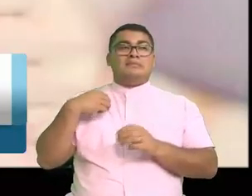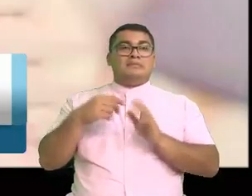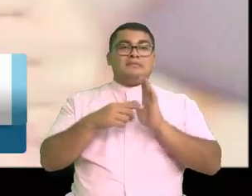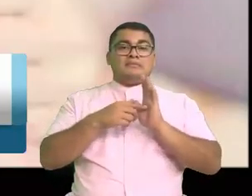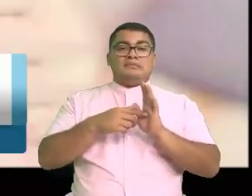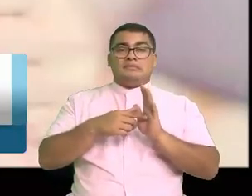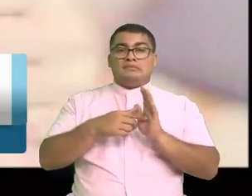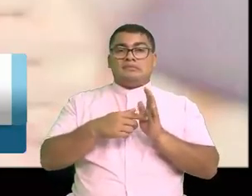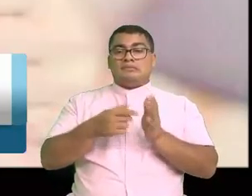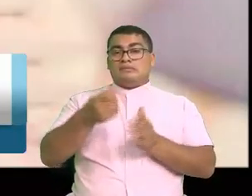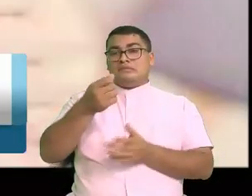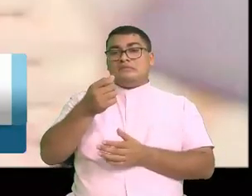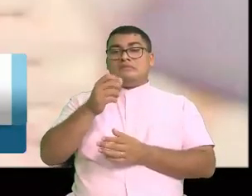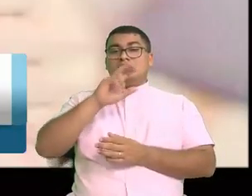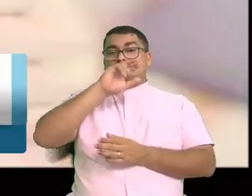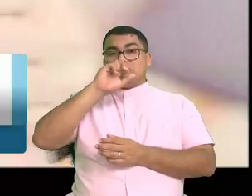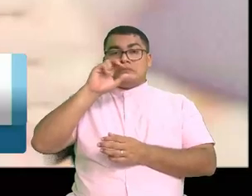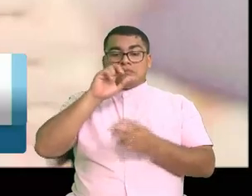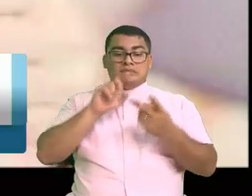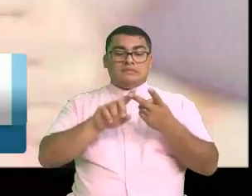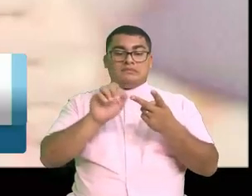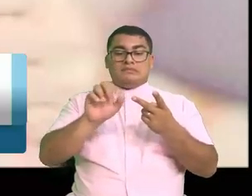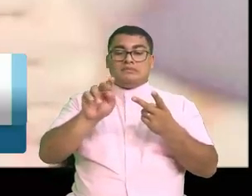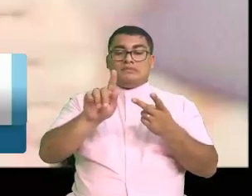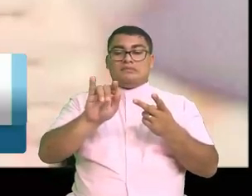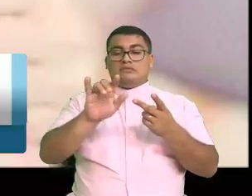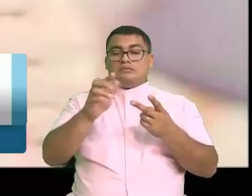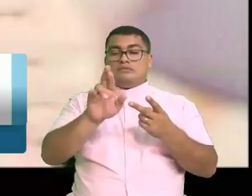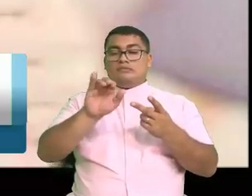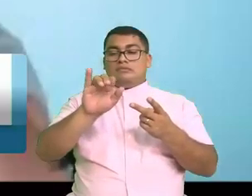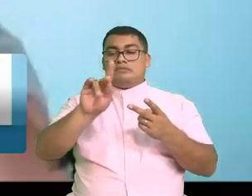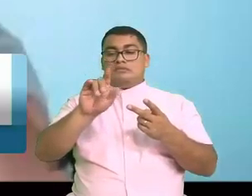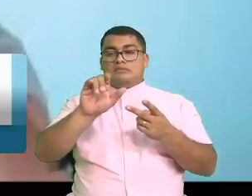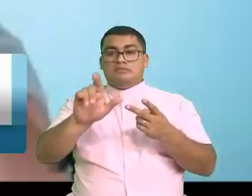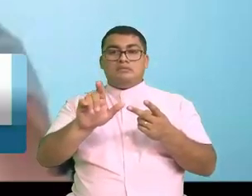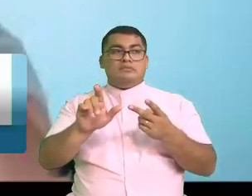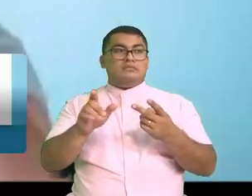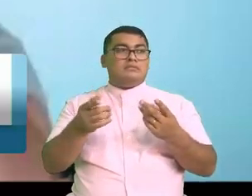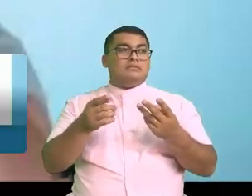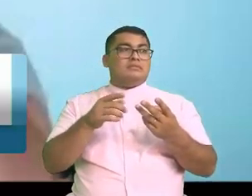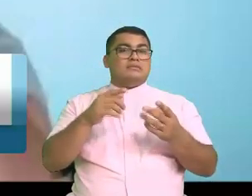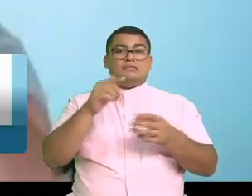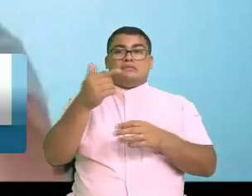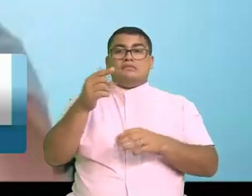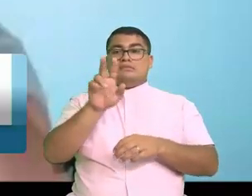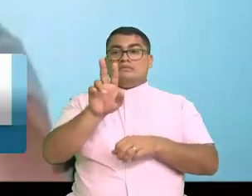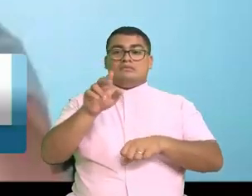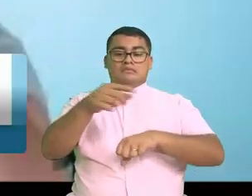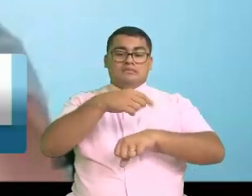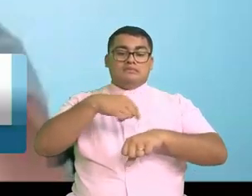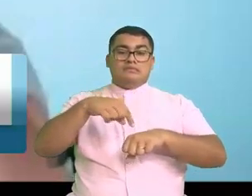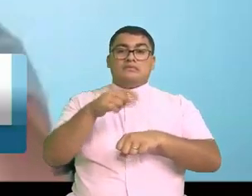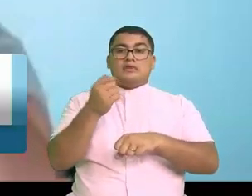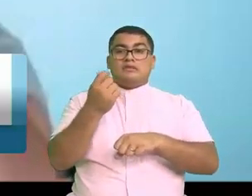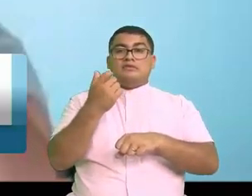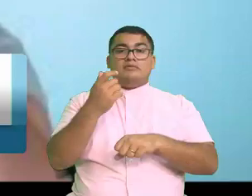antigripal, los lavados nasales. Oh, yeah. Si en 72 horas el paciente ya no ha